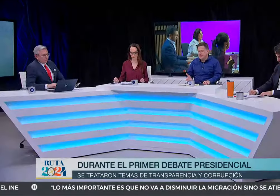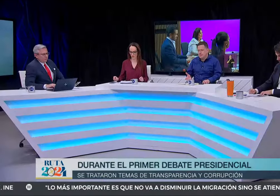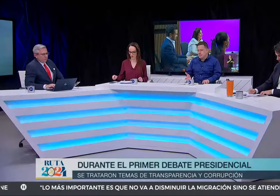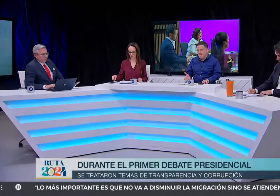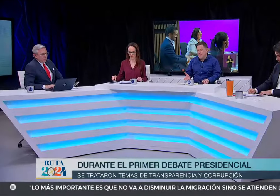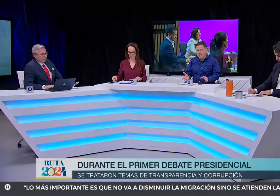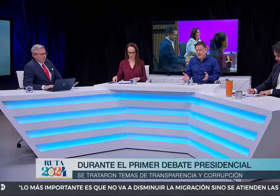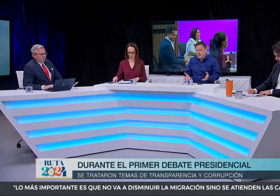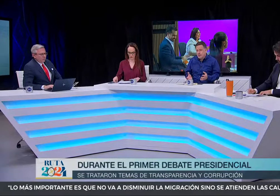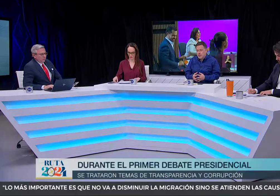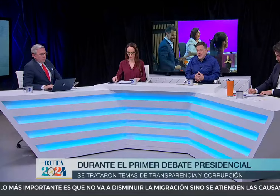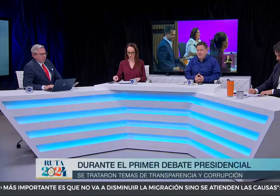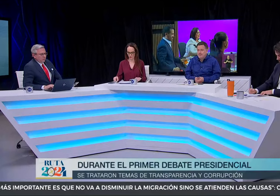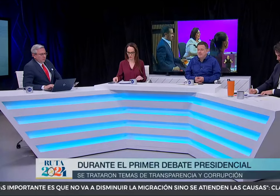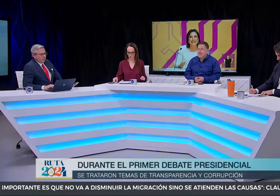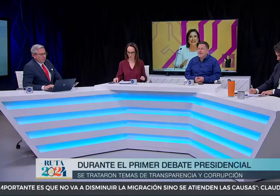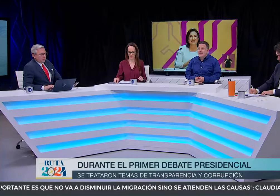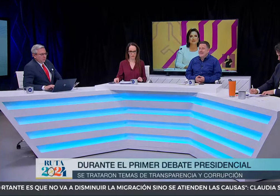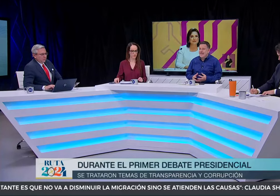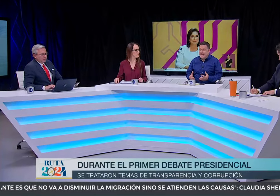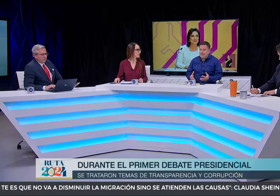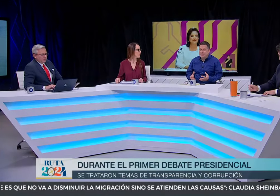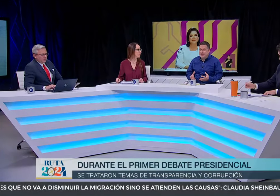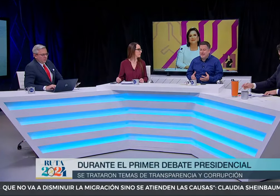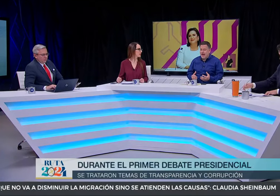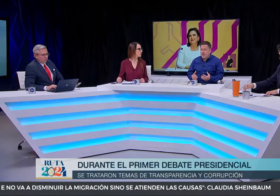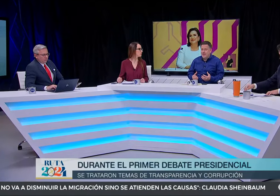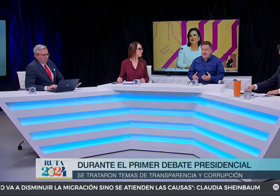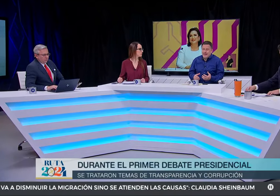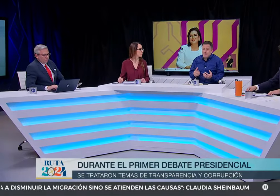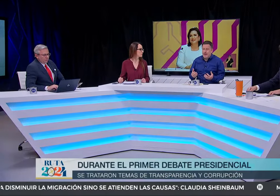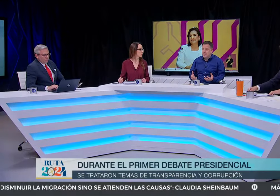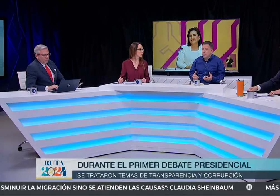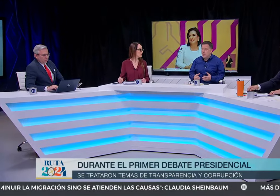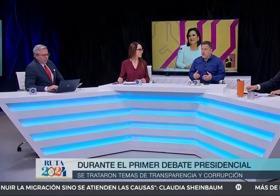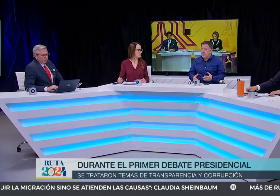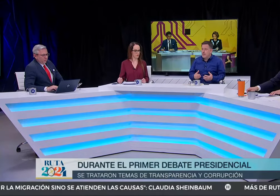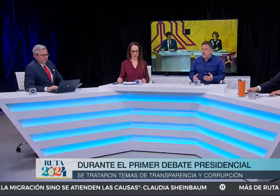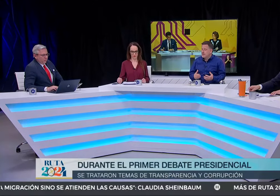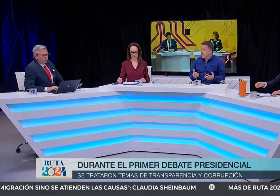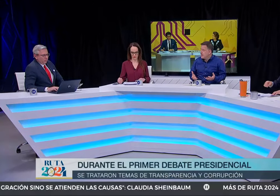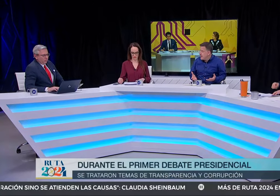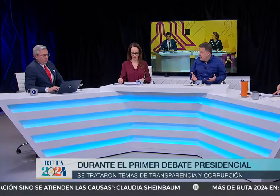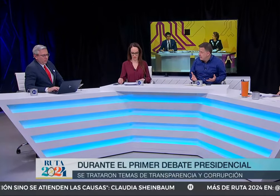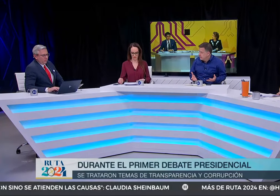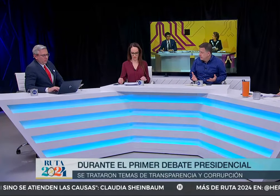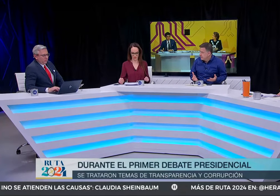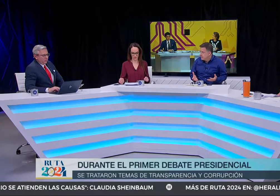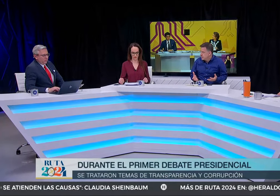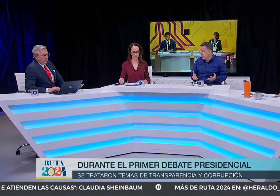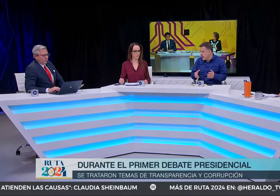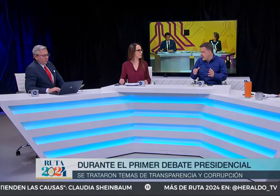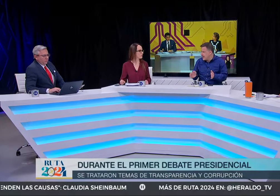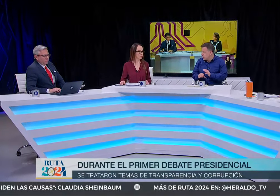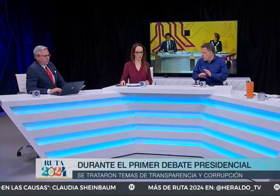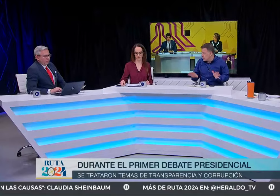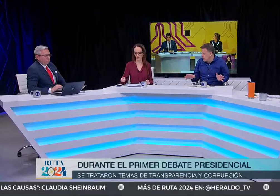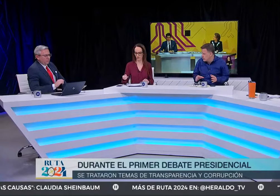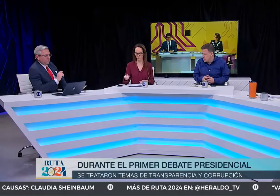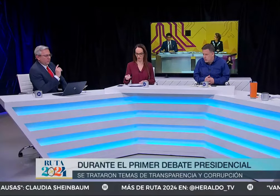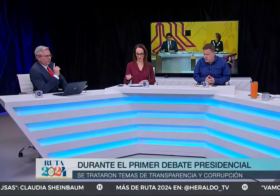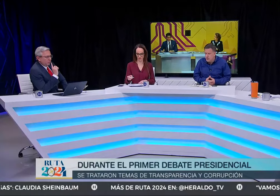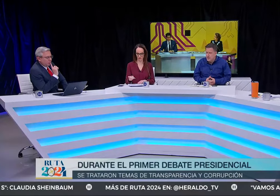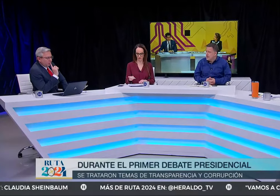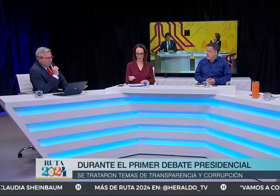verdad es que es medio patético escuchar que hablen de transparencia cuando quieren desaparecer al INAI. No solo al INAI, todos los